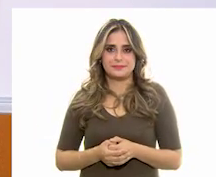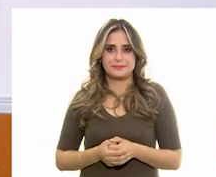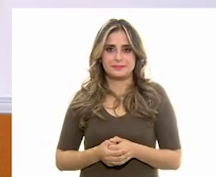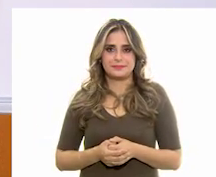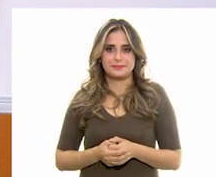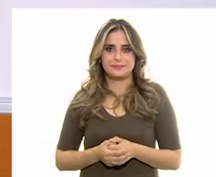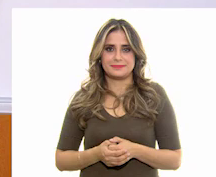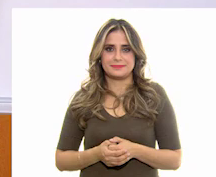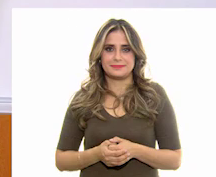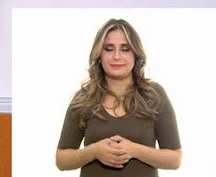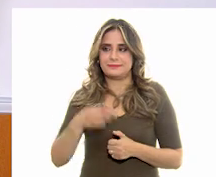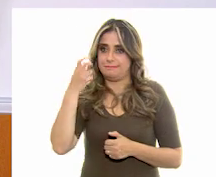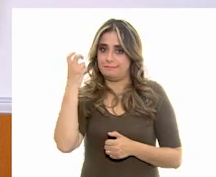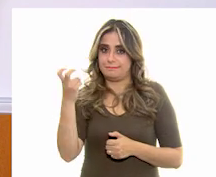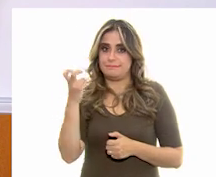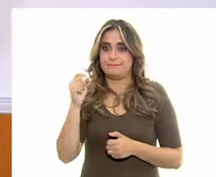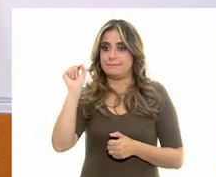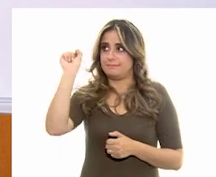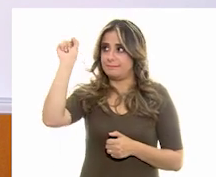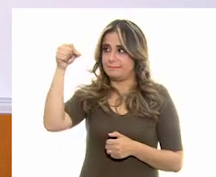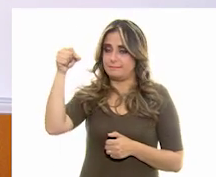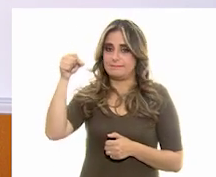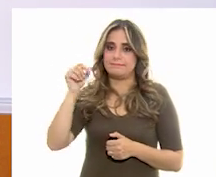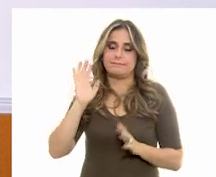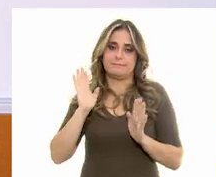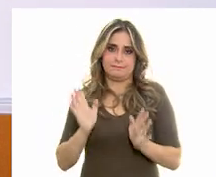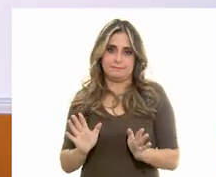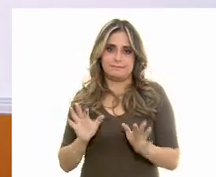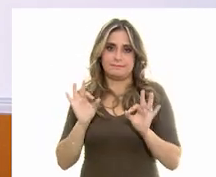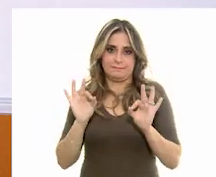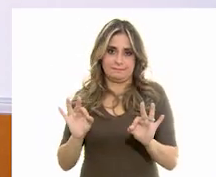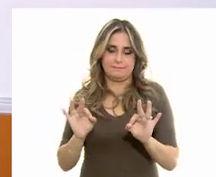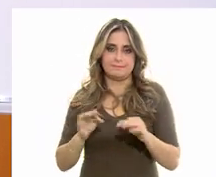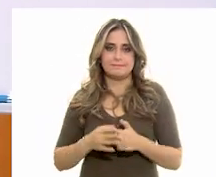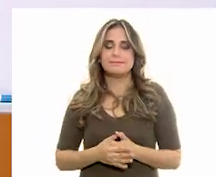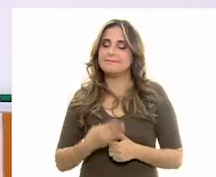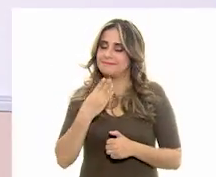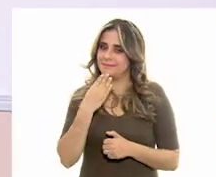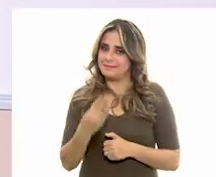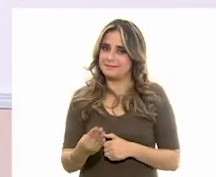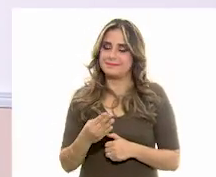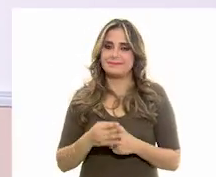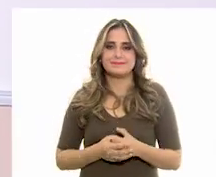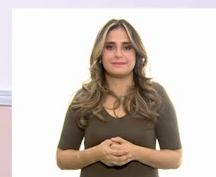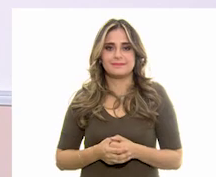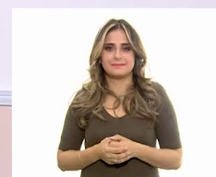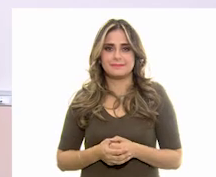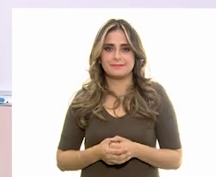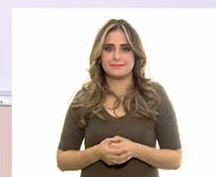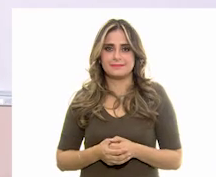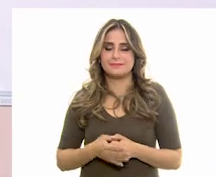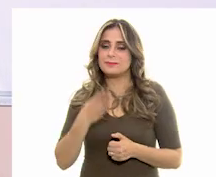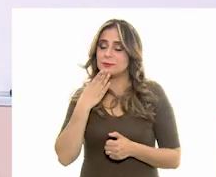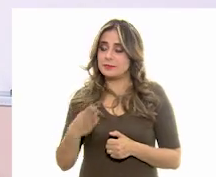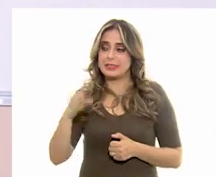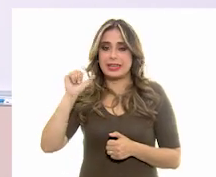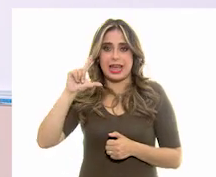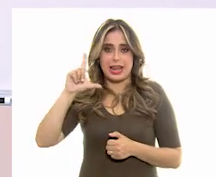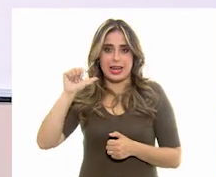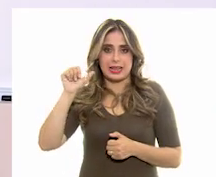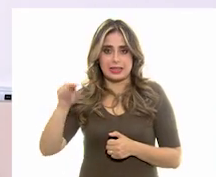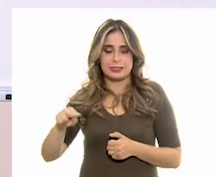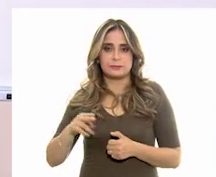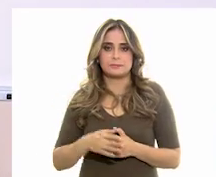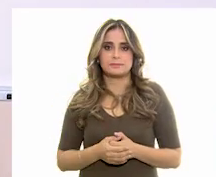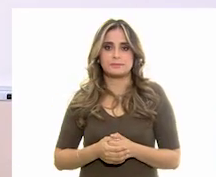Infografía. Y hasta el acento o la tilde, sí le anoto. Muy bien. Sí, muy bien, Alan.